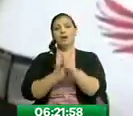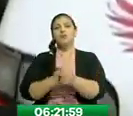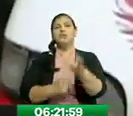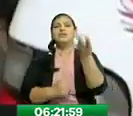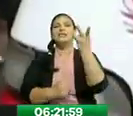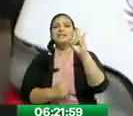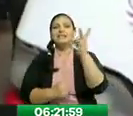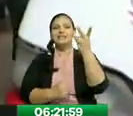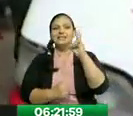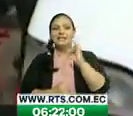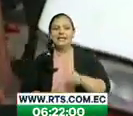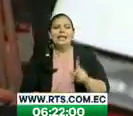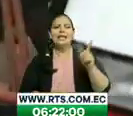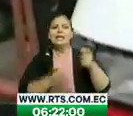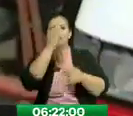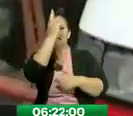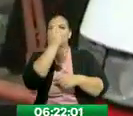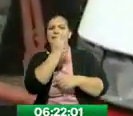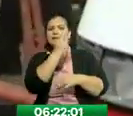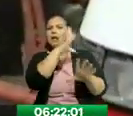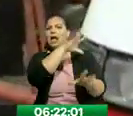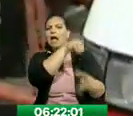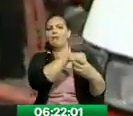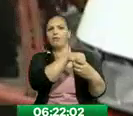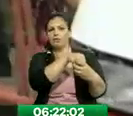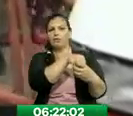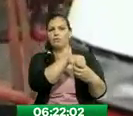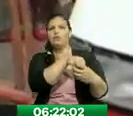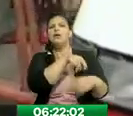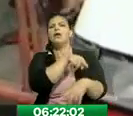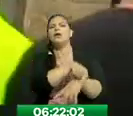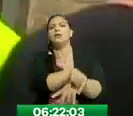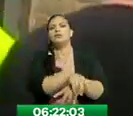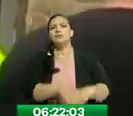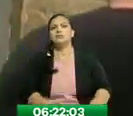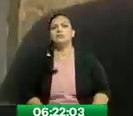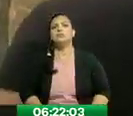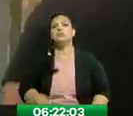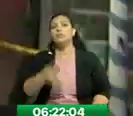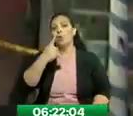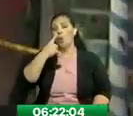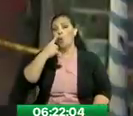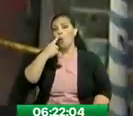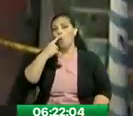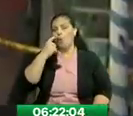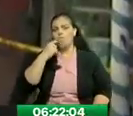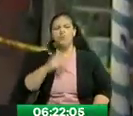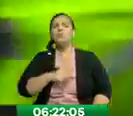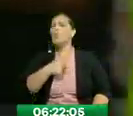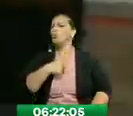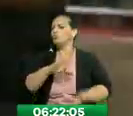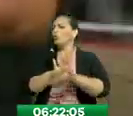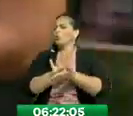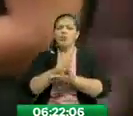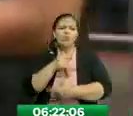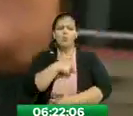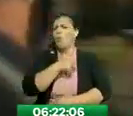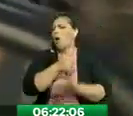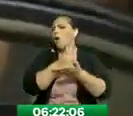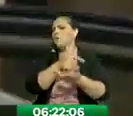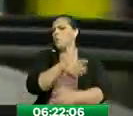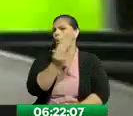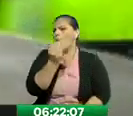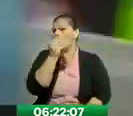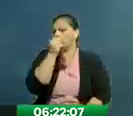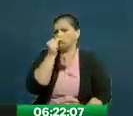conocidas clínicas de rehabilitación, que con supuesto tratamiento aplicado al adolescente iban a quitarle las adicciones.